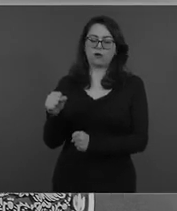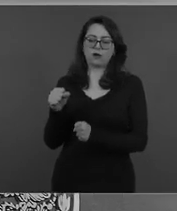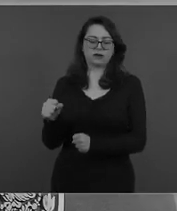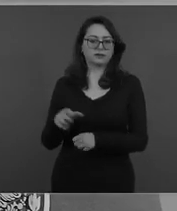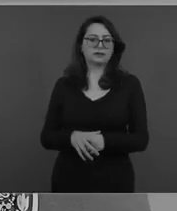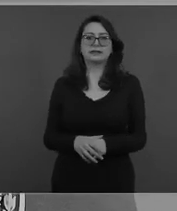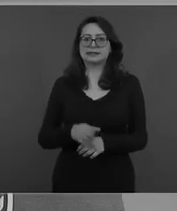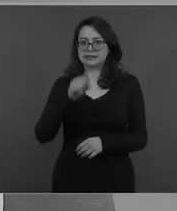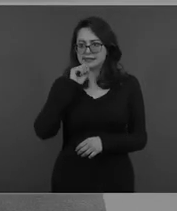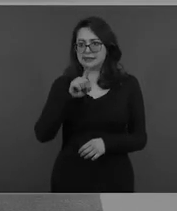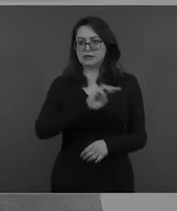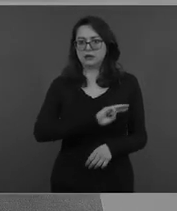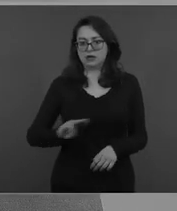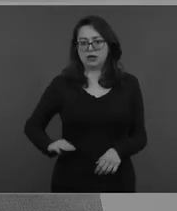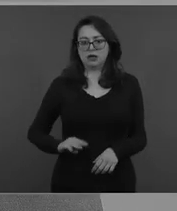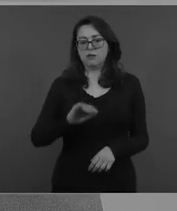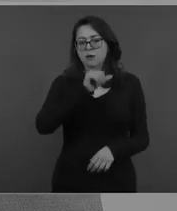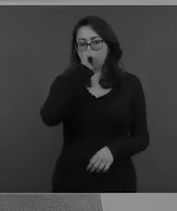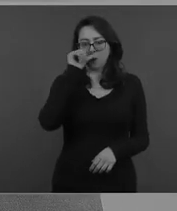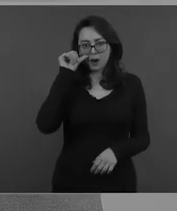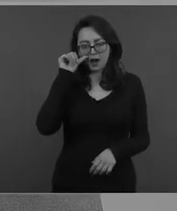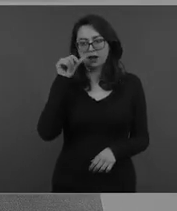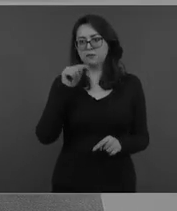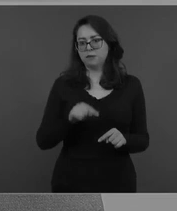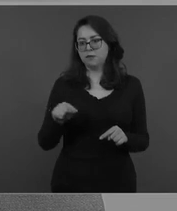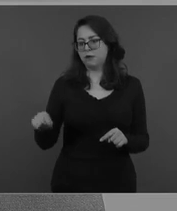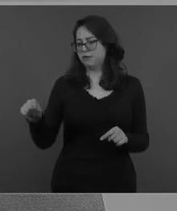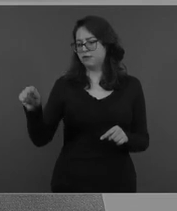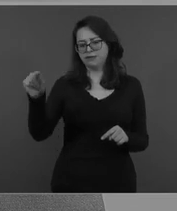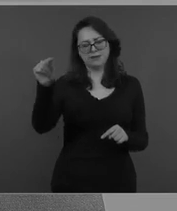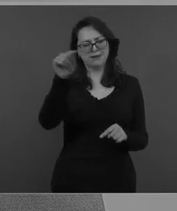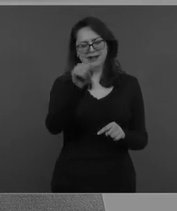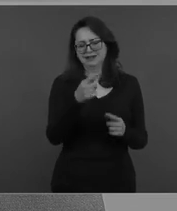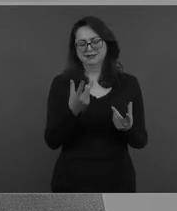Juárez y otros municipios, Atoyac,